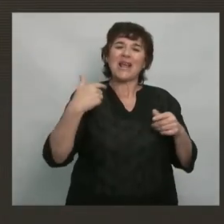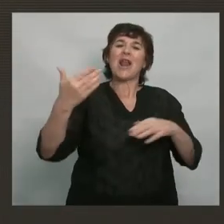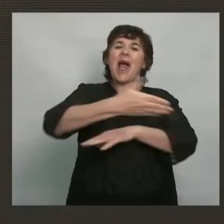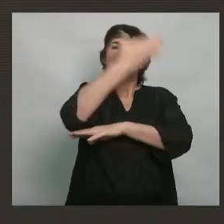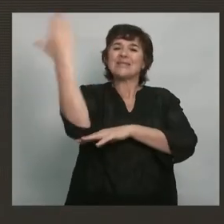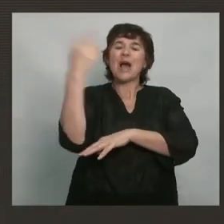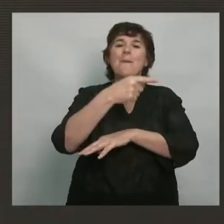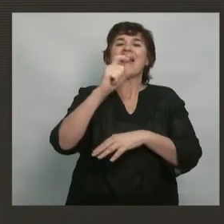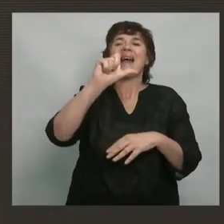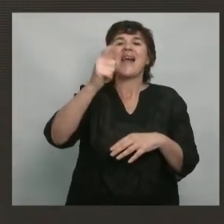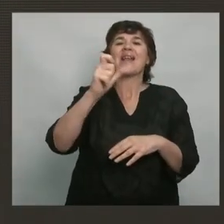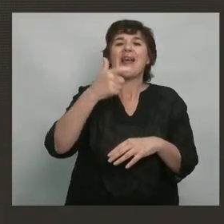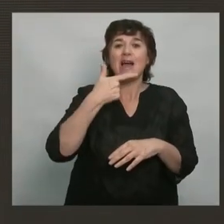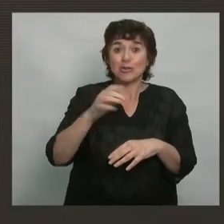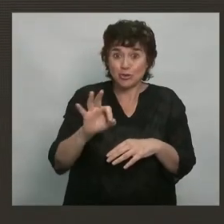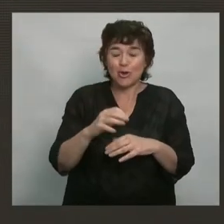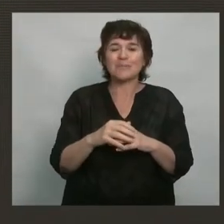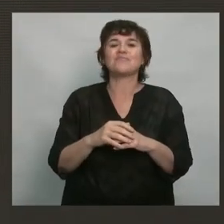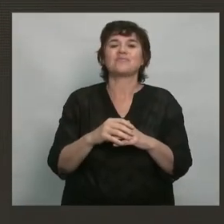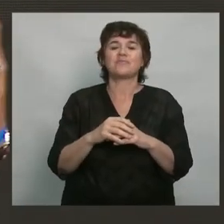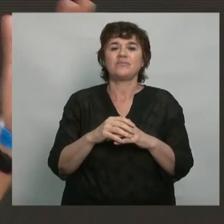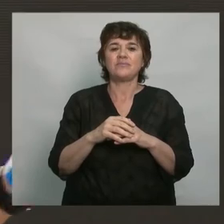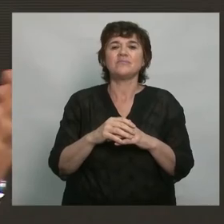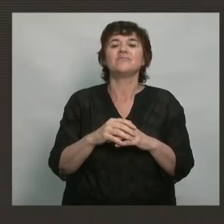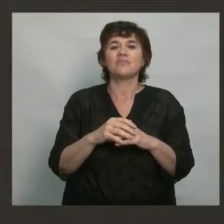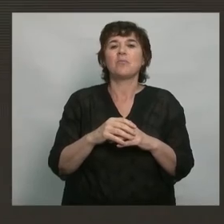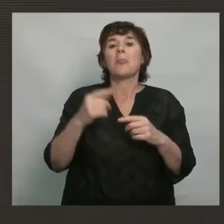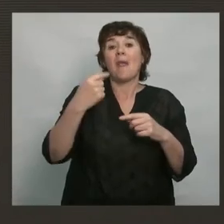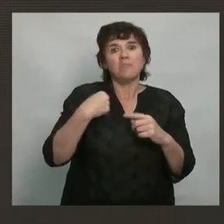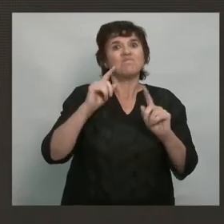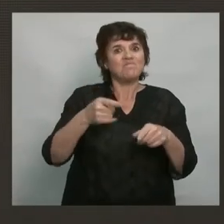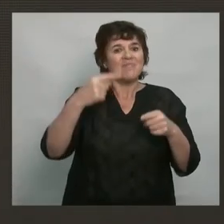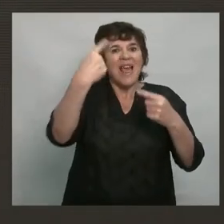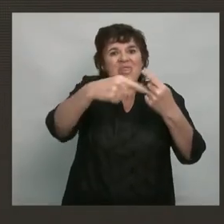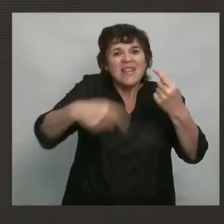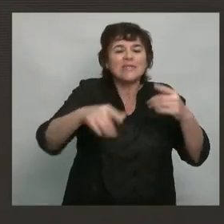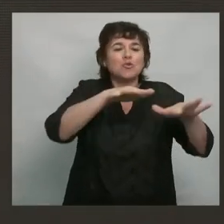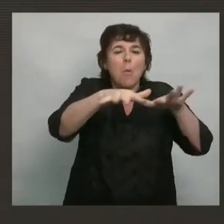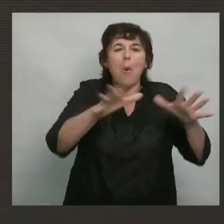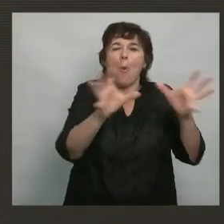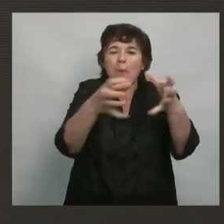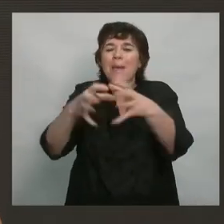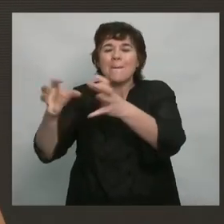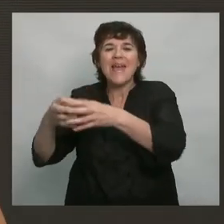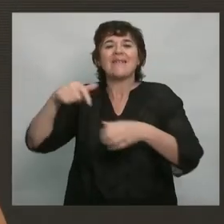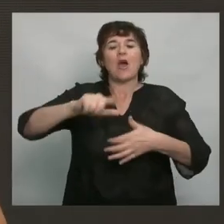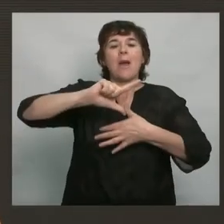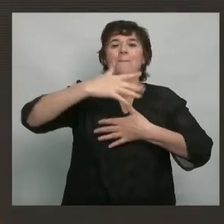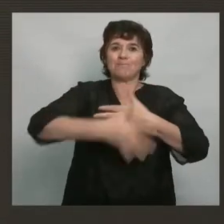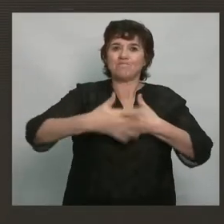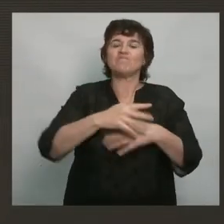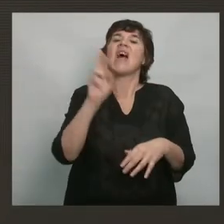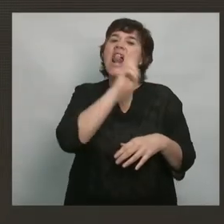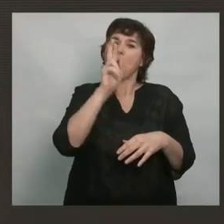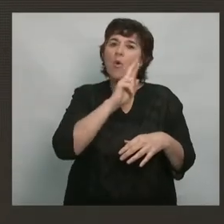porque sí creo que, como lo muestra distintos movimientos en América Latina, también las mujeres tenemos